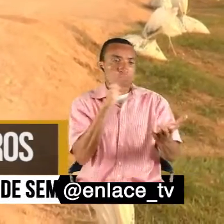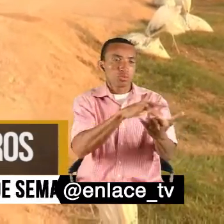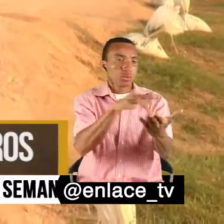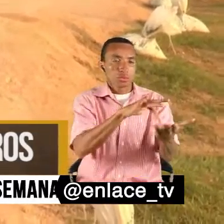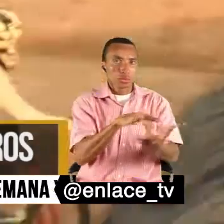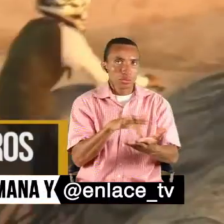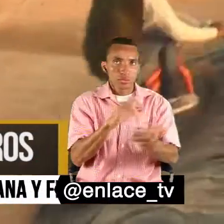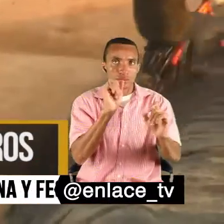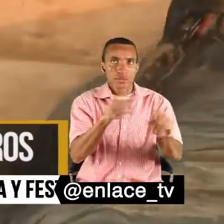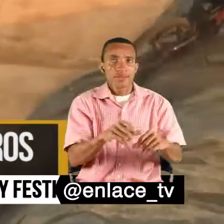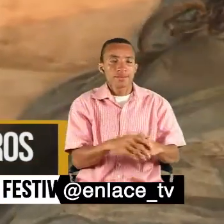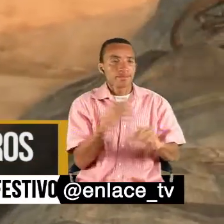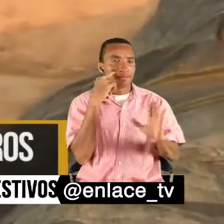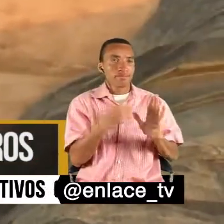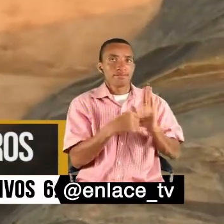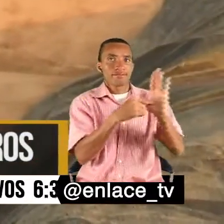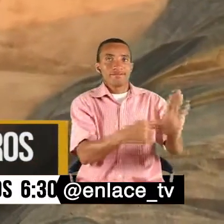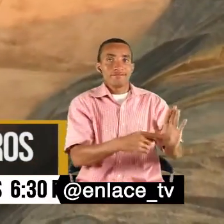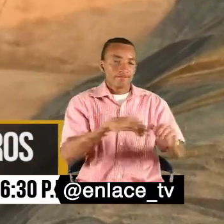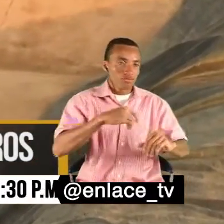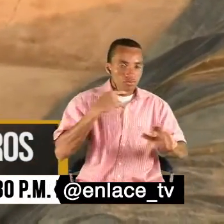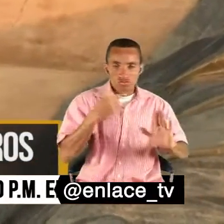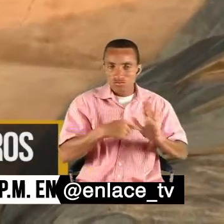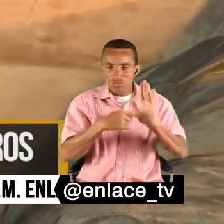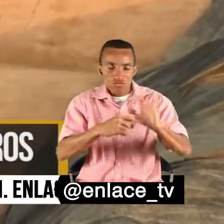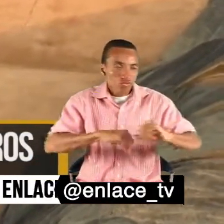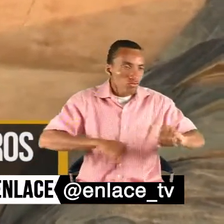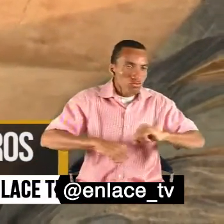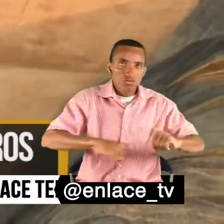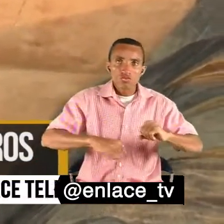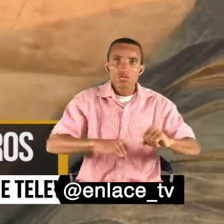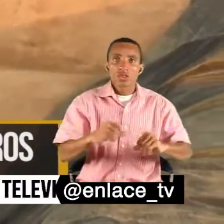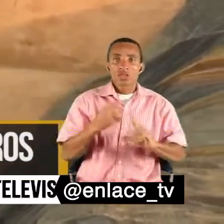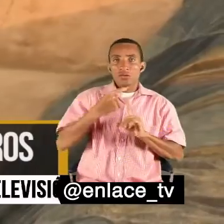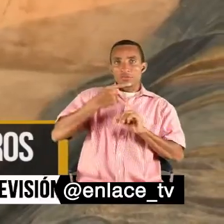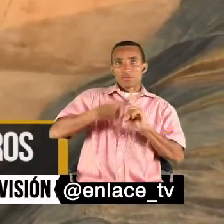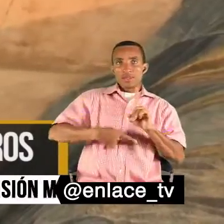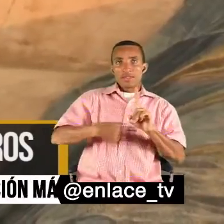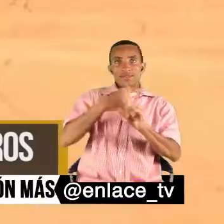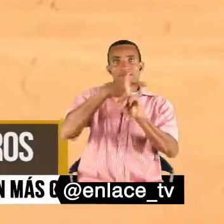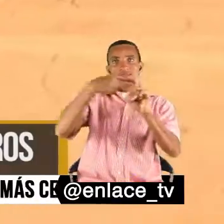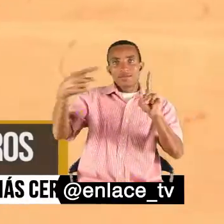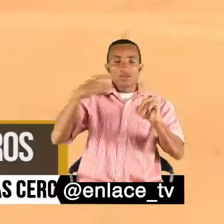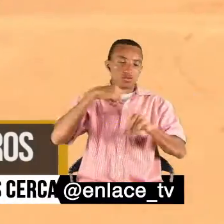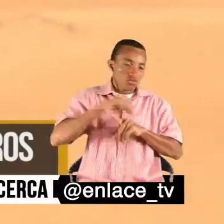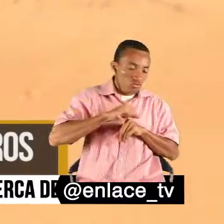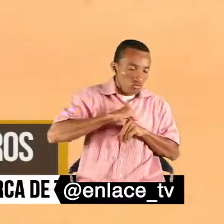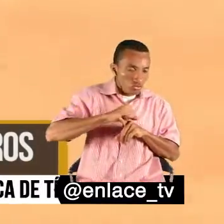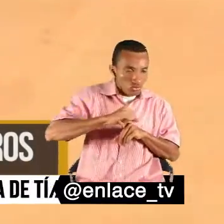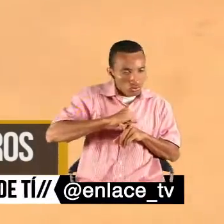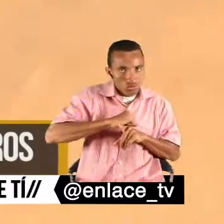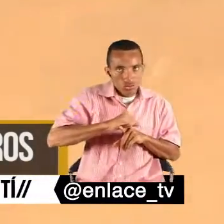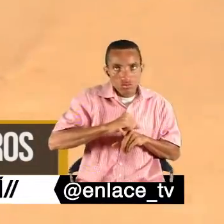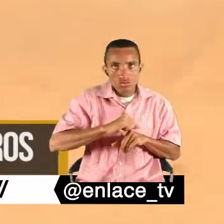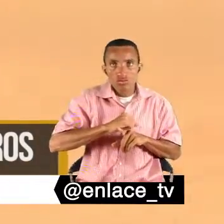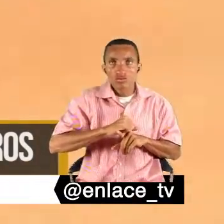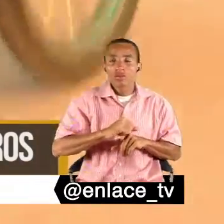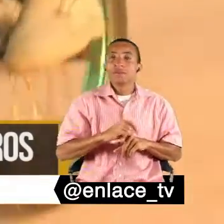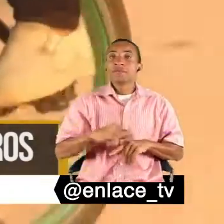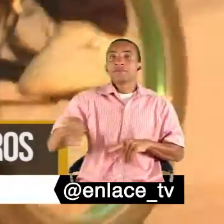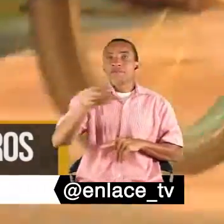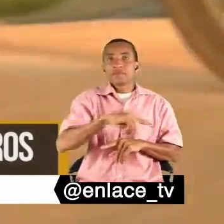a demostrar lo que han venido haciendo en este mes y medio que se ha venido trabajando. Y pues como ellos